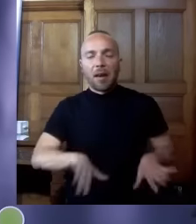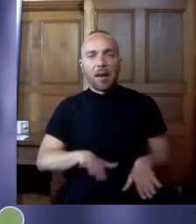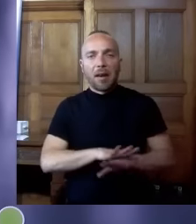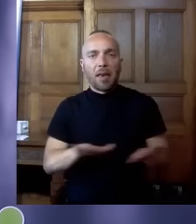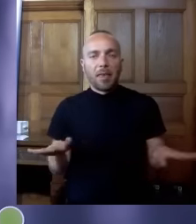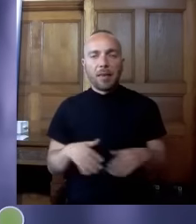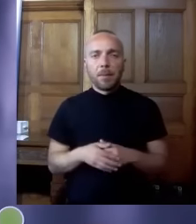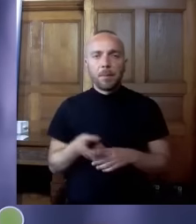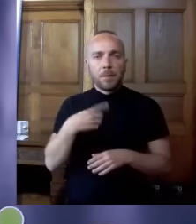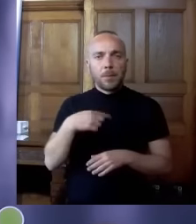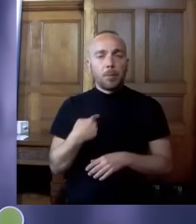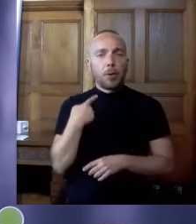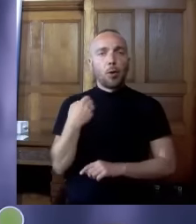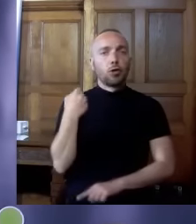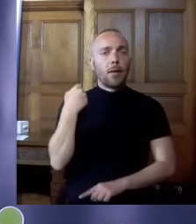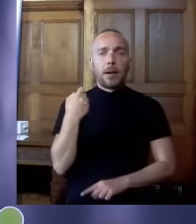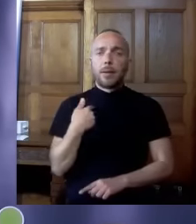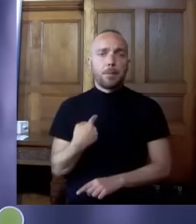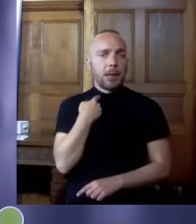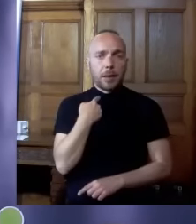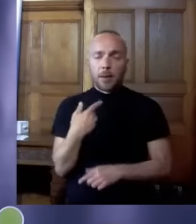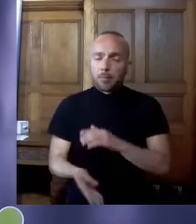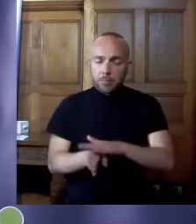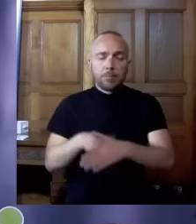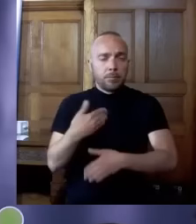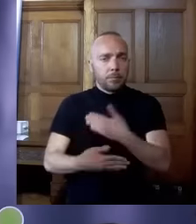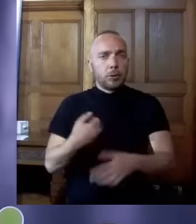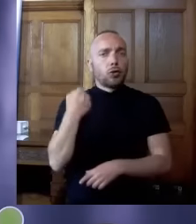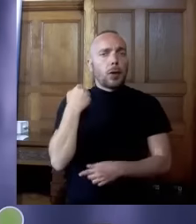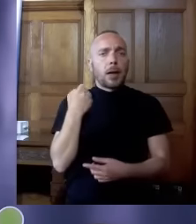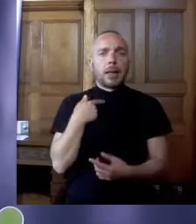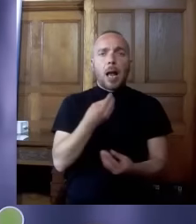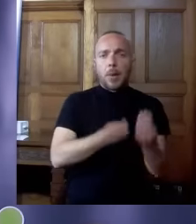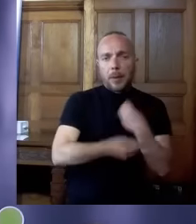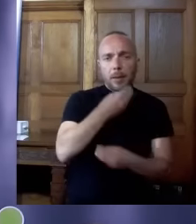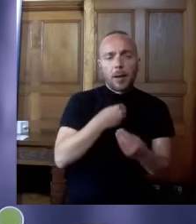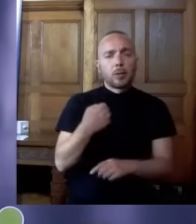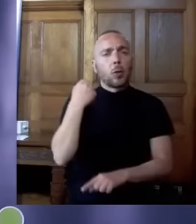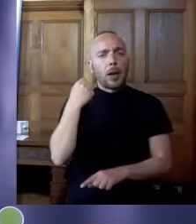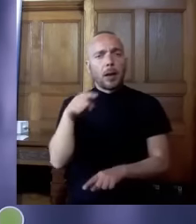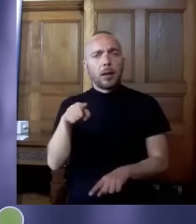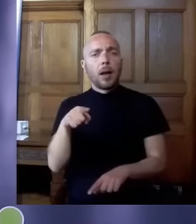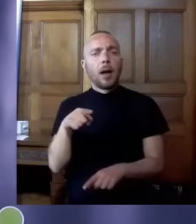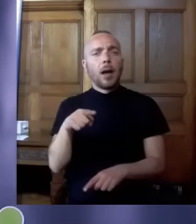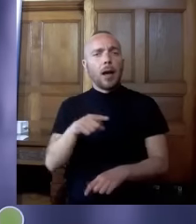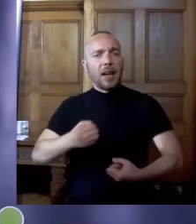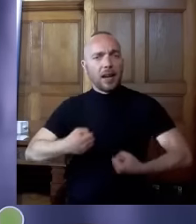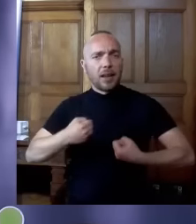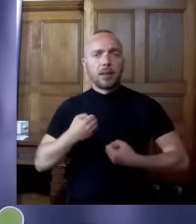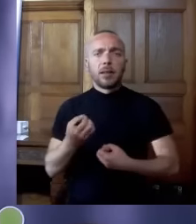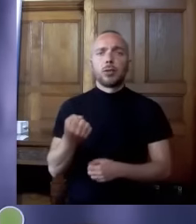perdiendo soberanía vamos a seguir perdiendo soberanía soberanía alimentaria soberanía energética soberanía